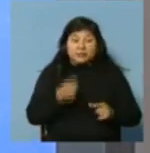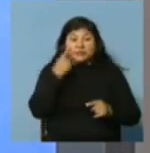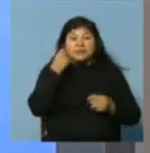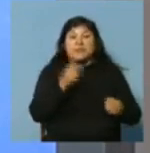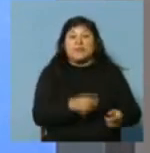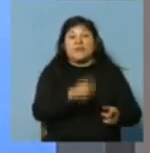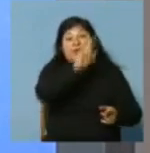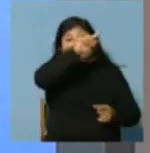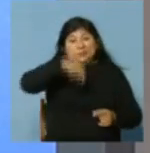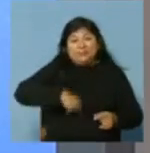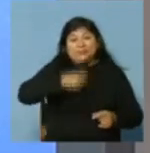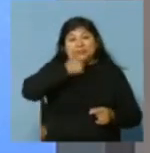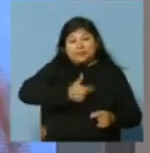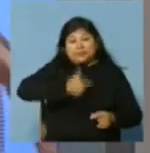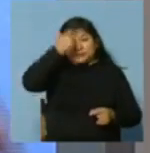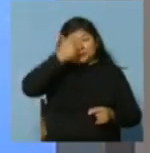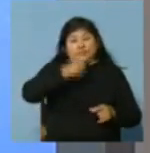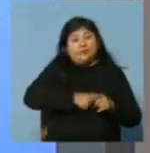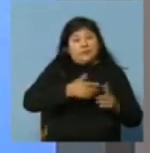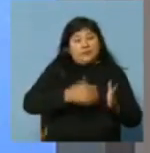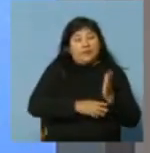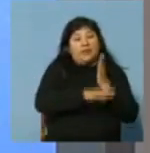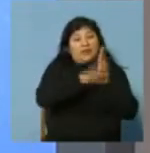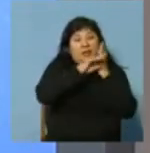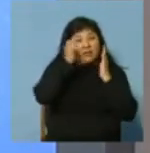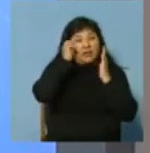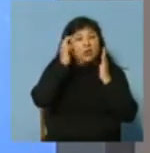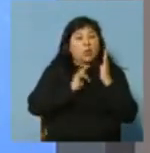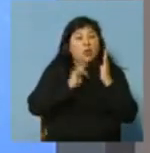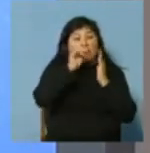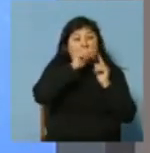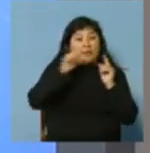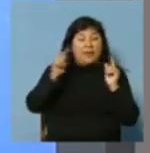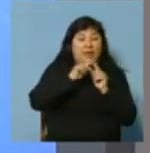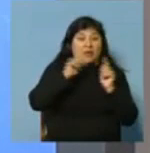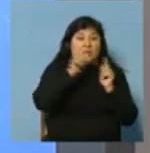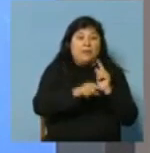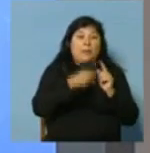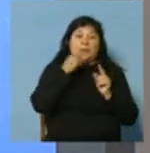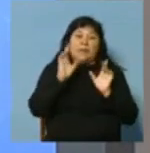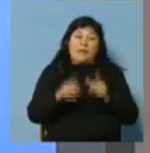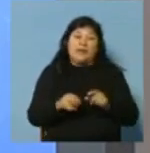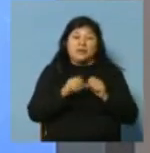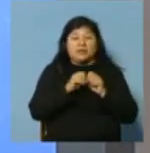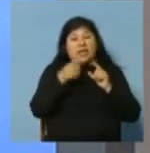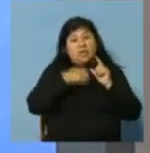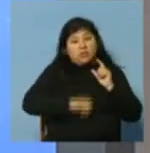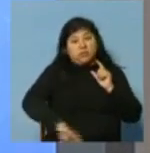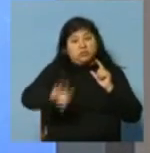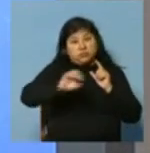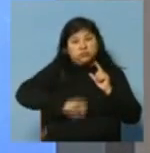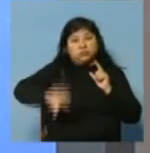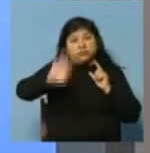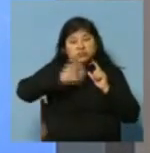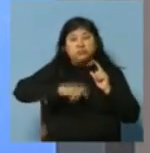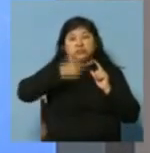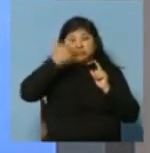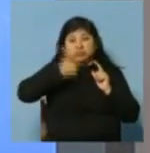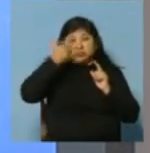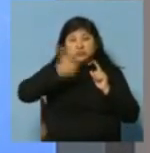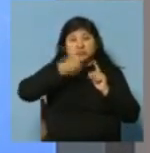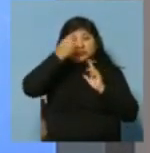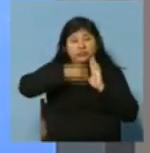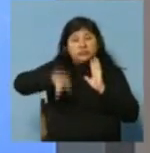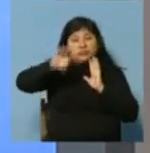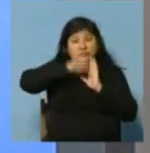ya venía con fiebre de 39 medio de fiebre si eso le sumamos una hemorragia porque este tipo de situaciones generan hemorragias